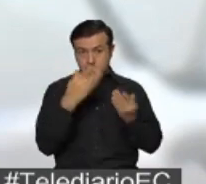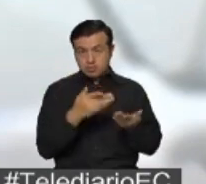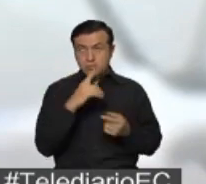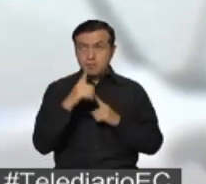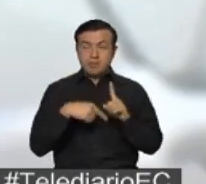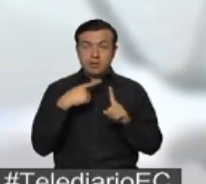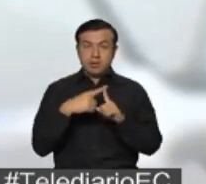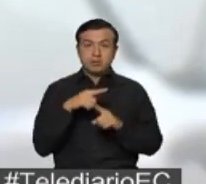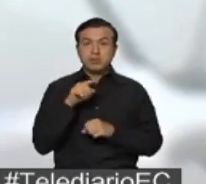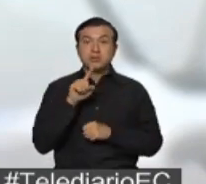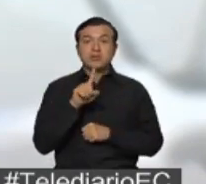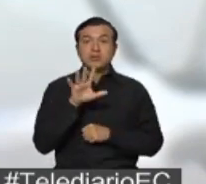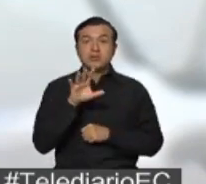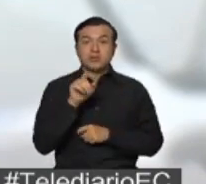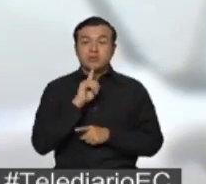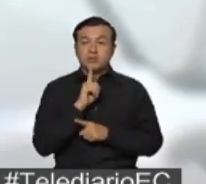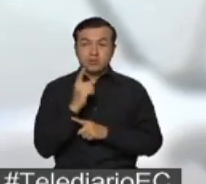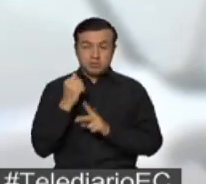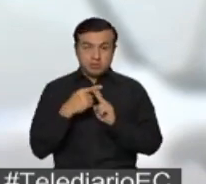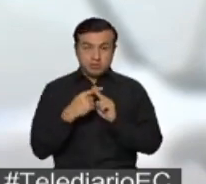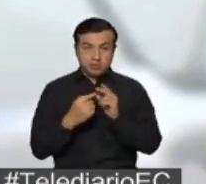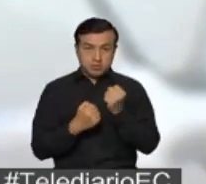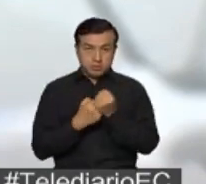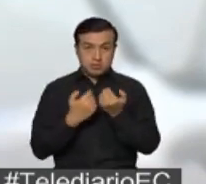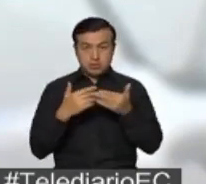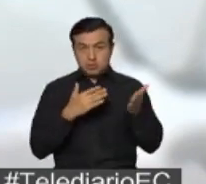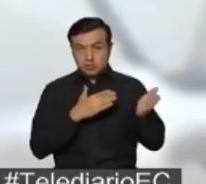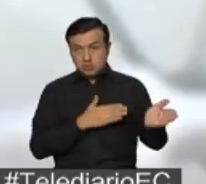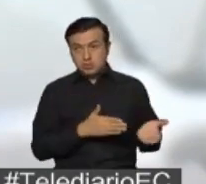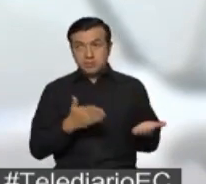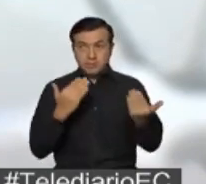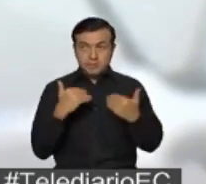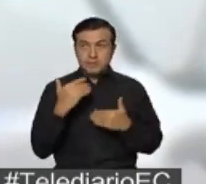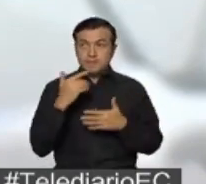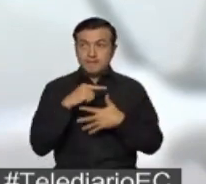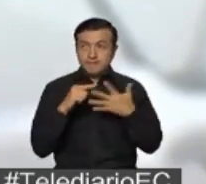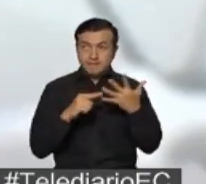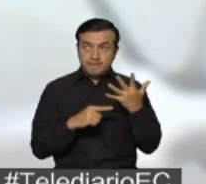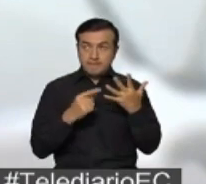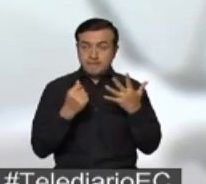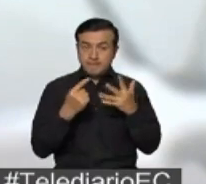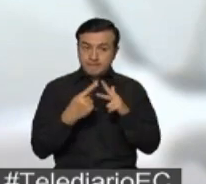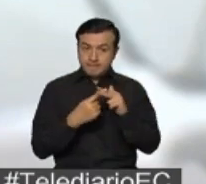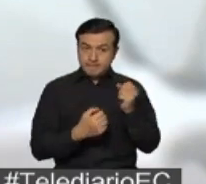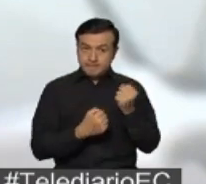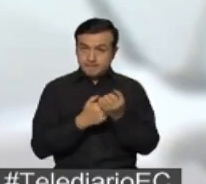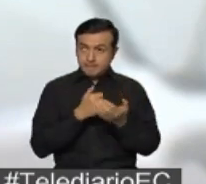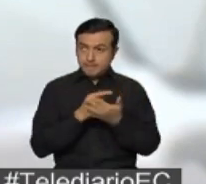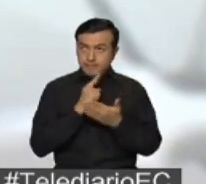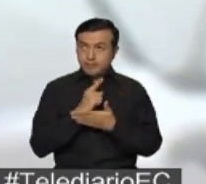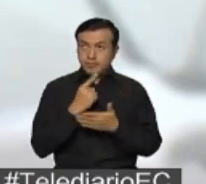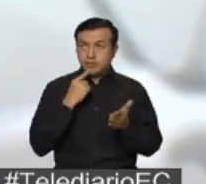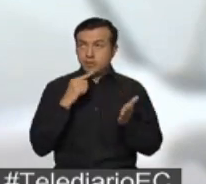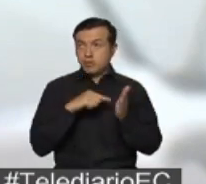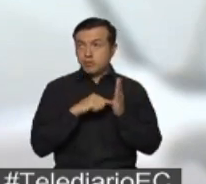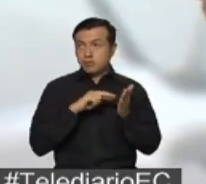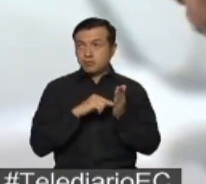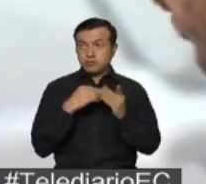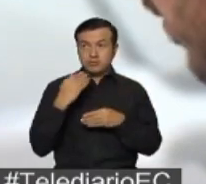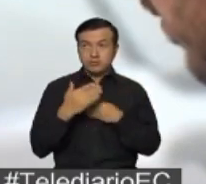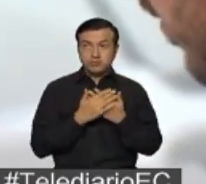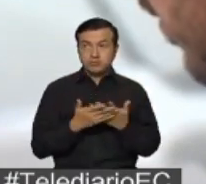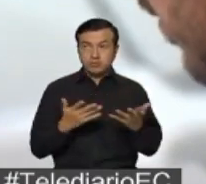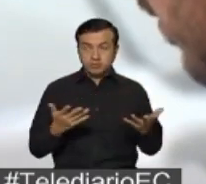150 que también están recibiendo apoyo de la corona feaps y con los productos de fortalecimiento esto significa que están recibiendo